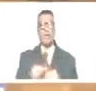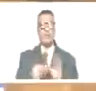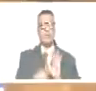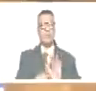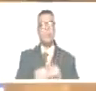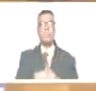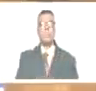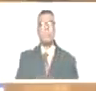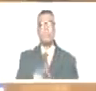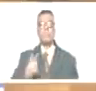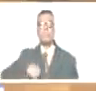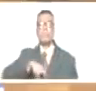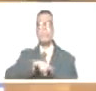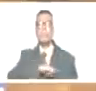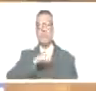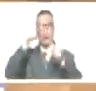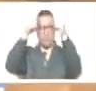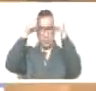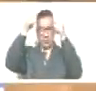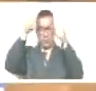nuestro comandante Hugo Chávez.